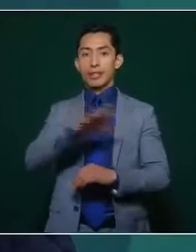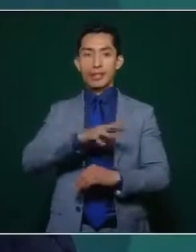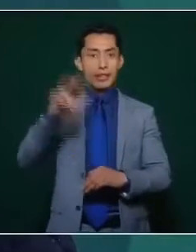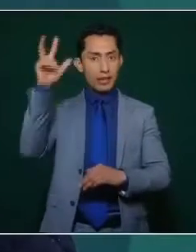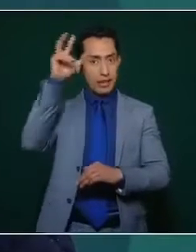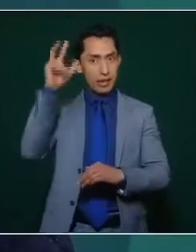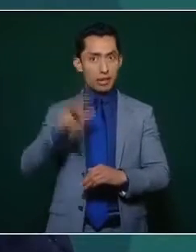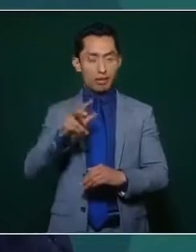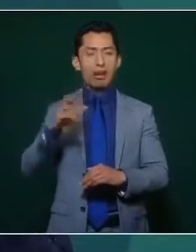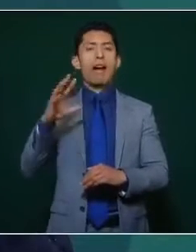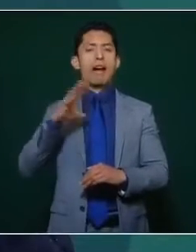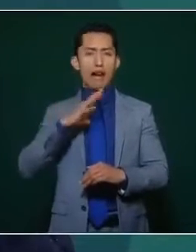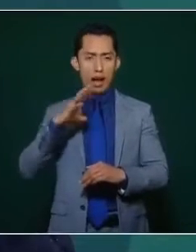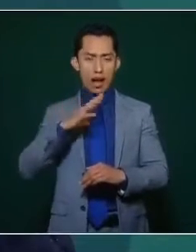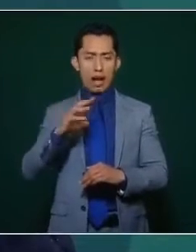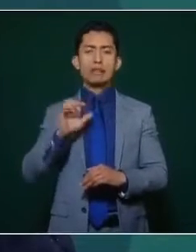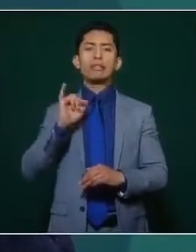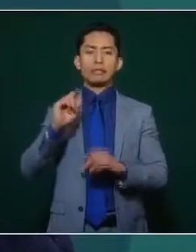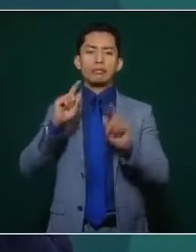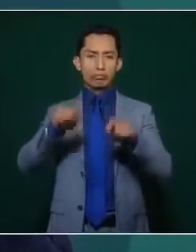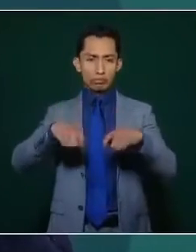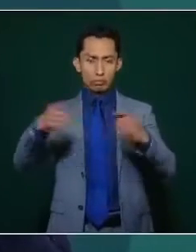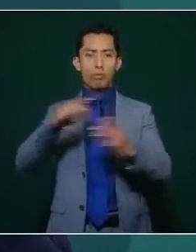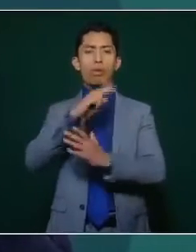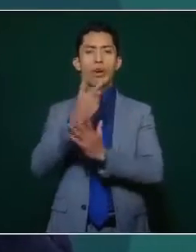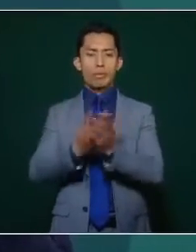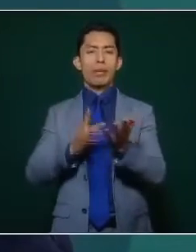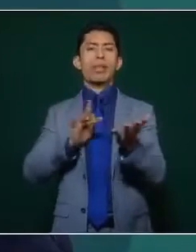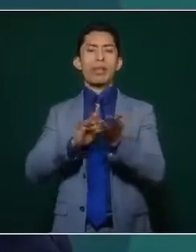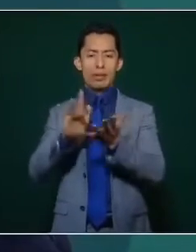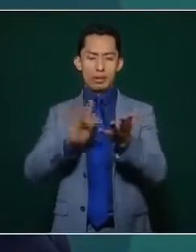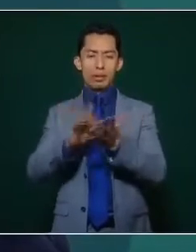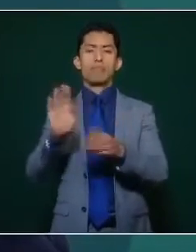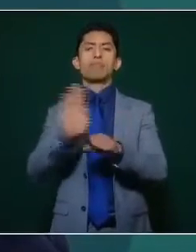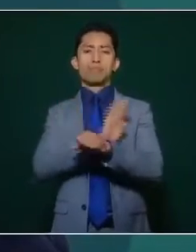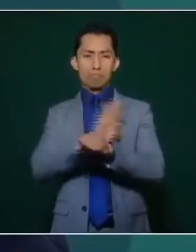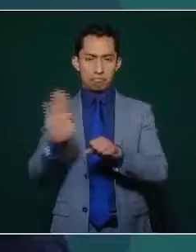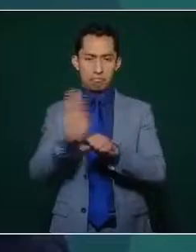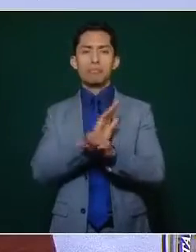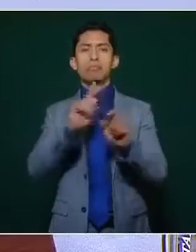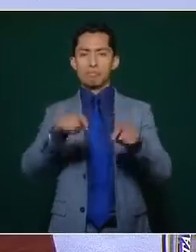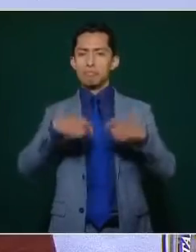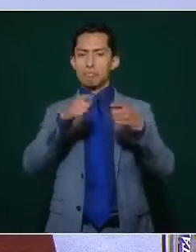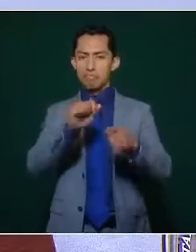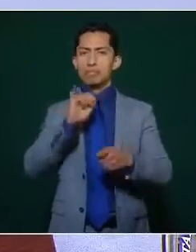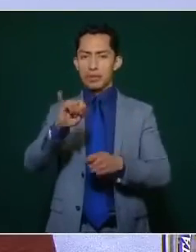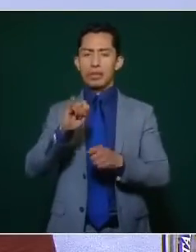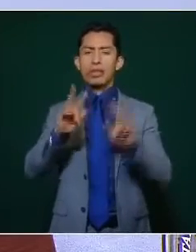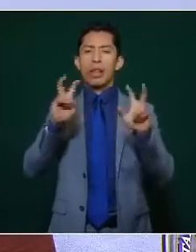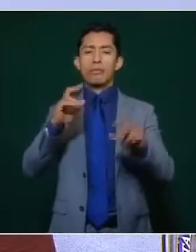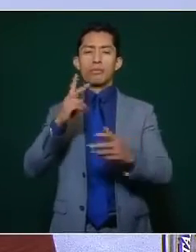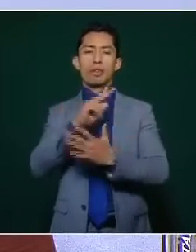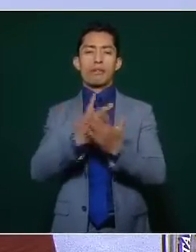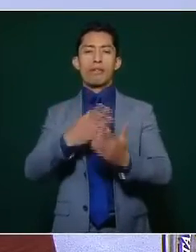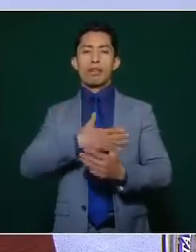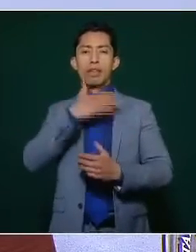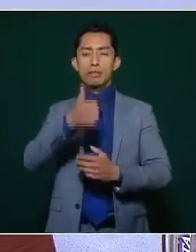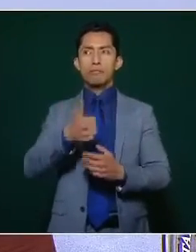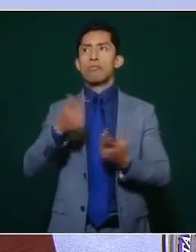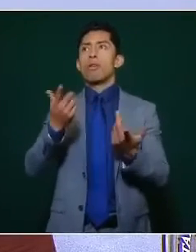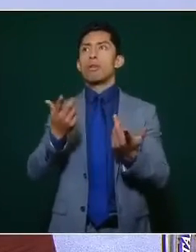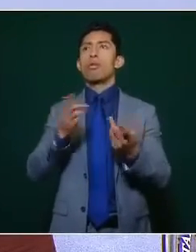está recibiendo cuando menos un apoyo, un programa de bienestar, ya sea en beneficio de